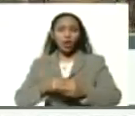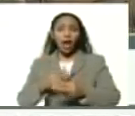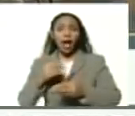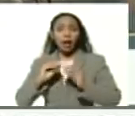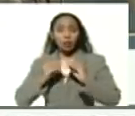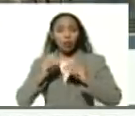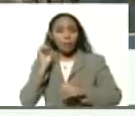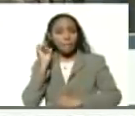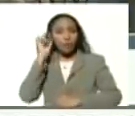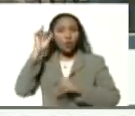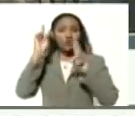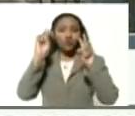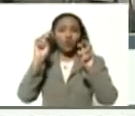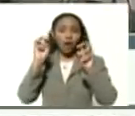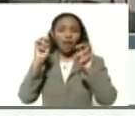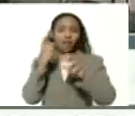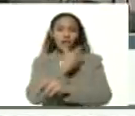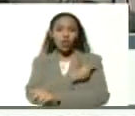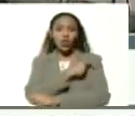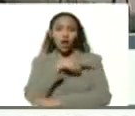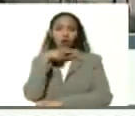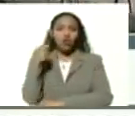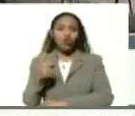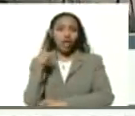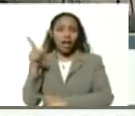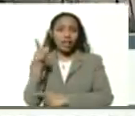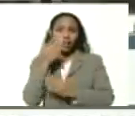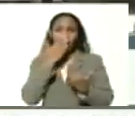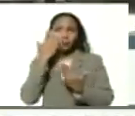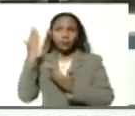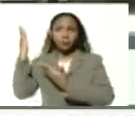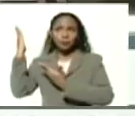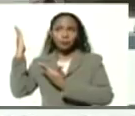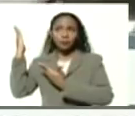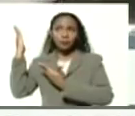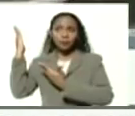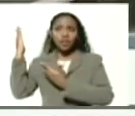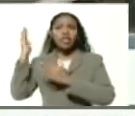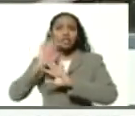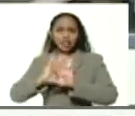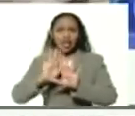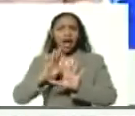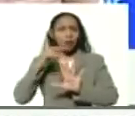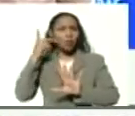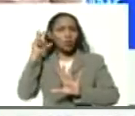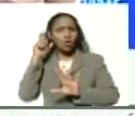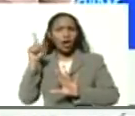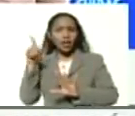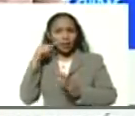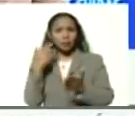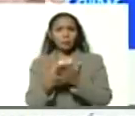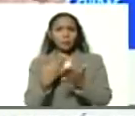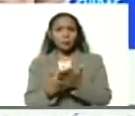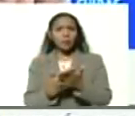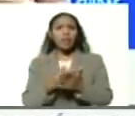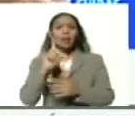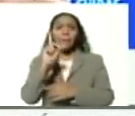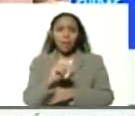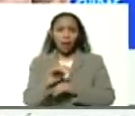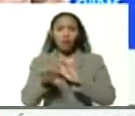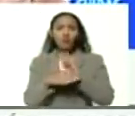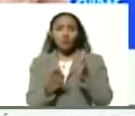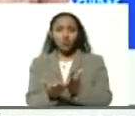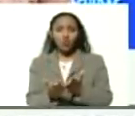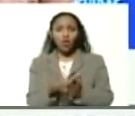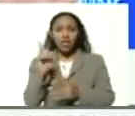una nueva vacuna rusa, que es la Epivac Corona. Ya habíamos escuchado, ya esta vacuna fue presentada también al mundo y